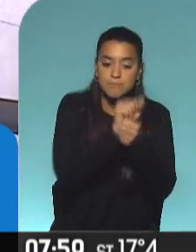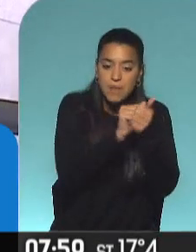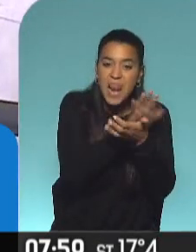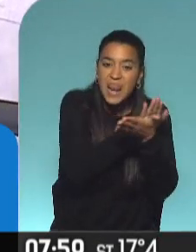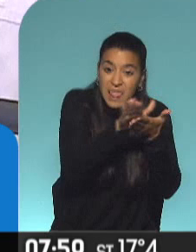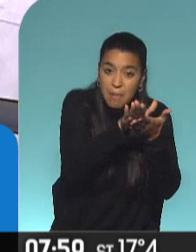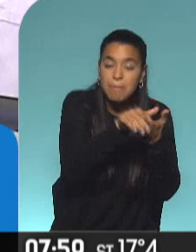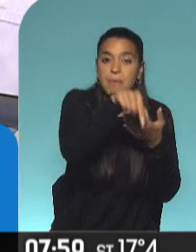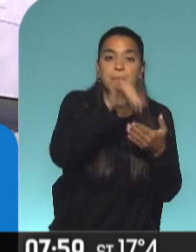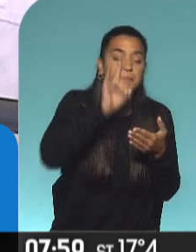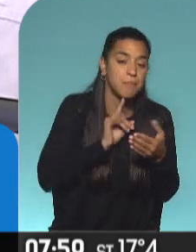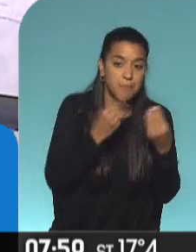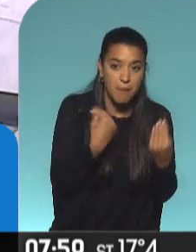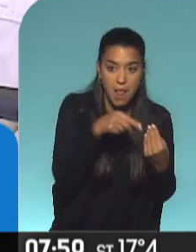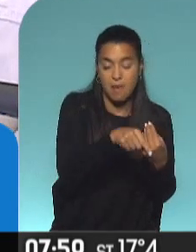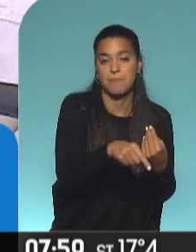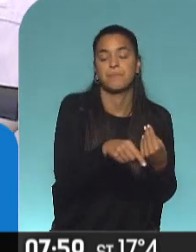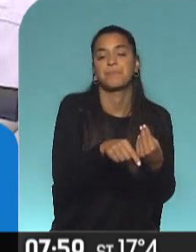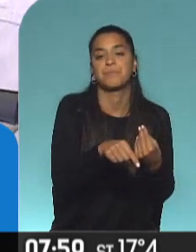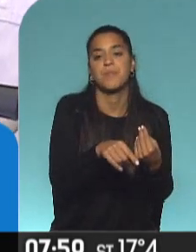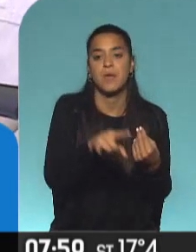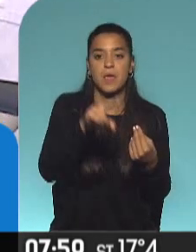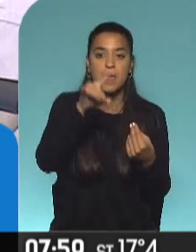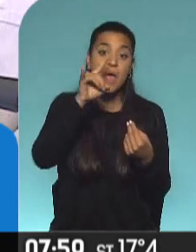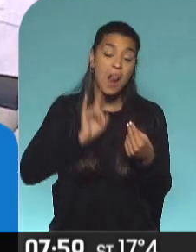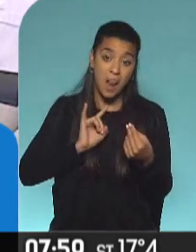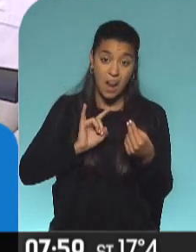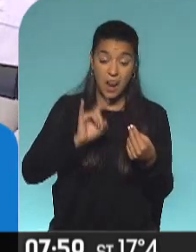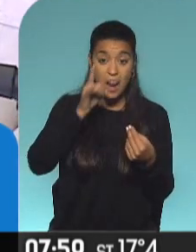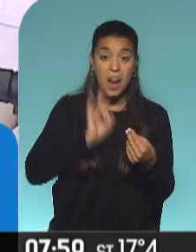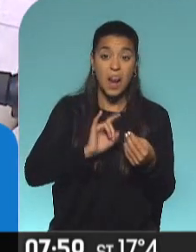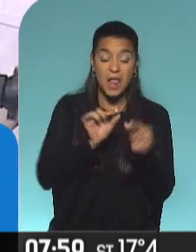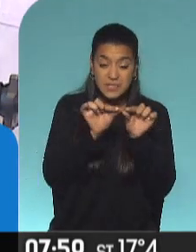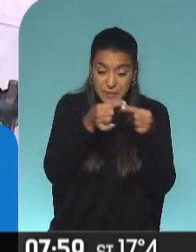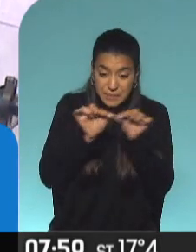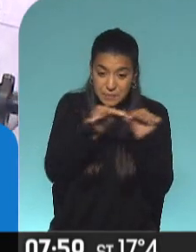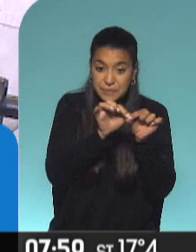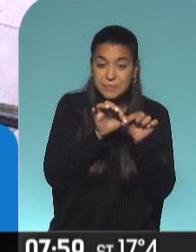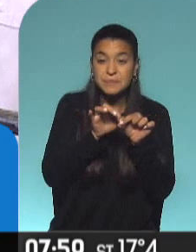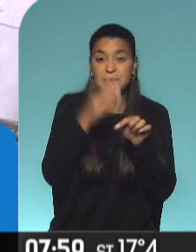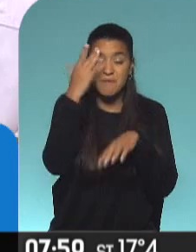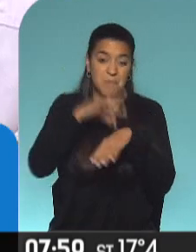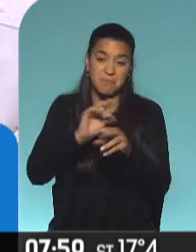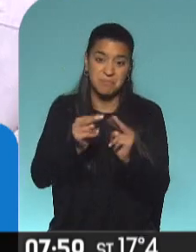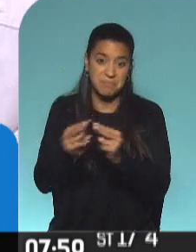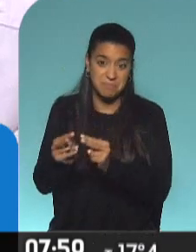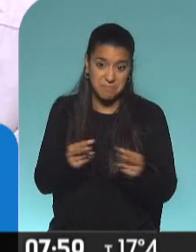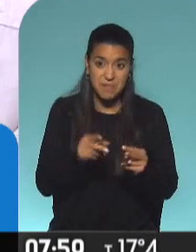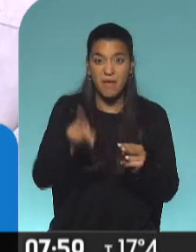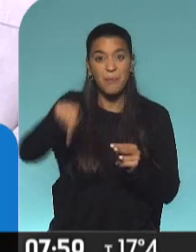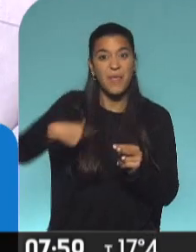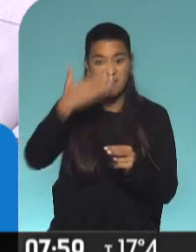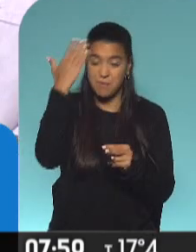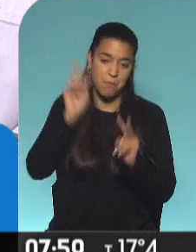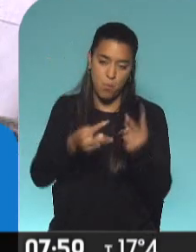pasteurización para que la leche, en la leche se inactiven los microorganismos patógenos, los que son los que causan